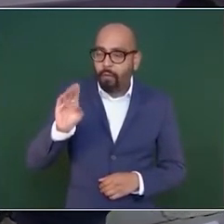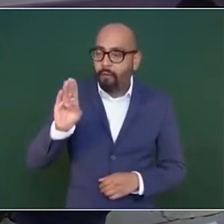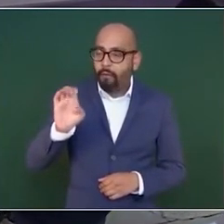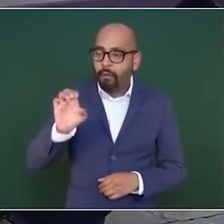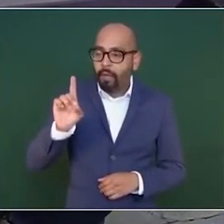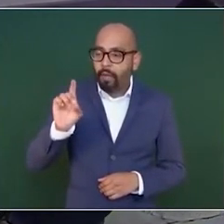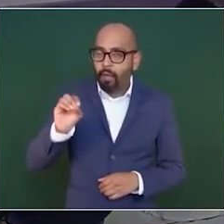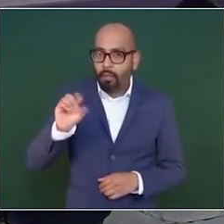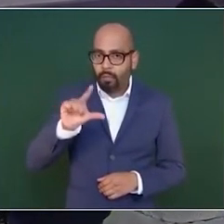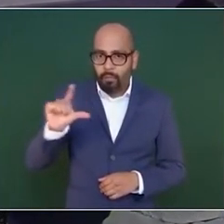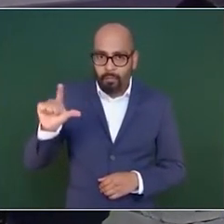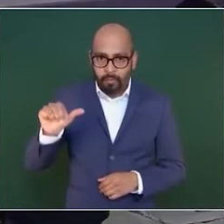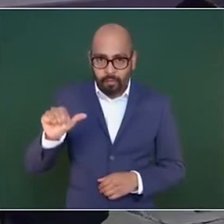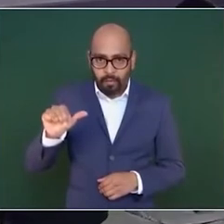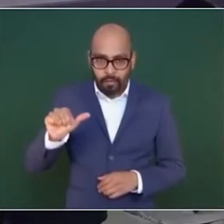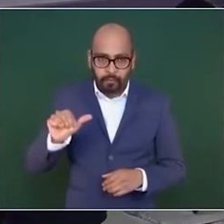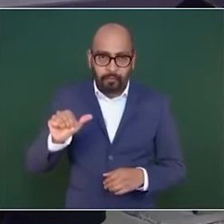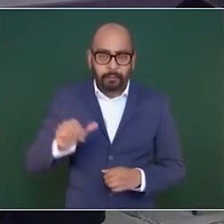un